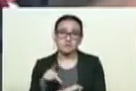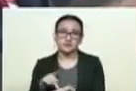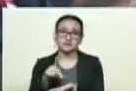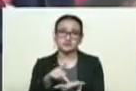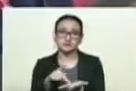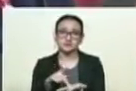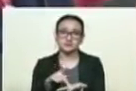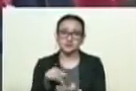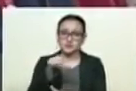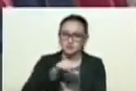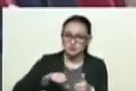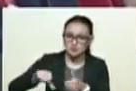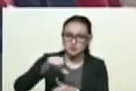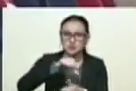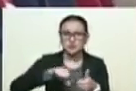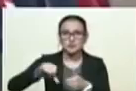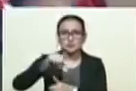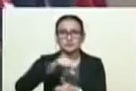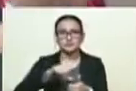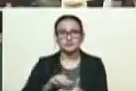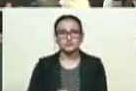en cooperativas.